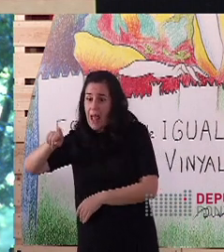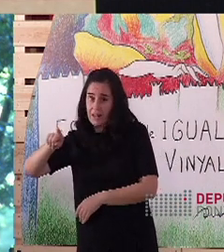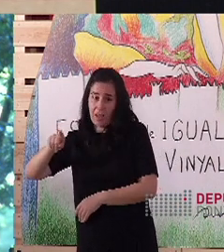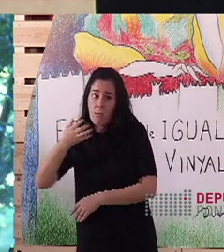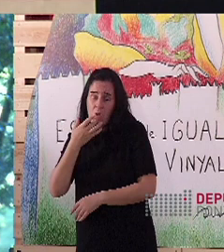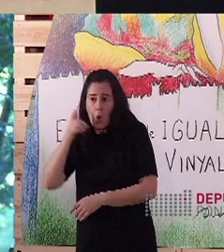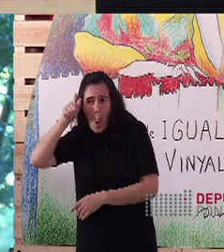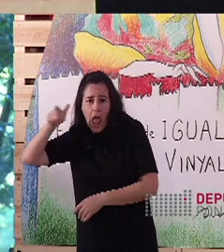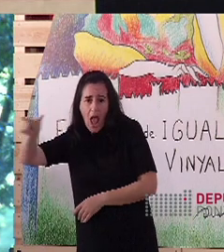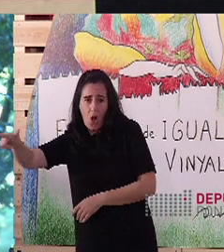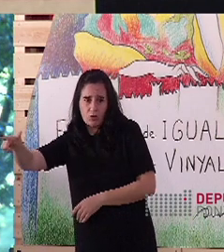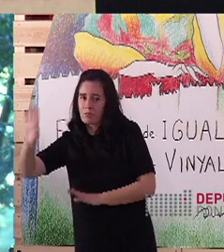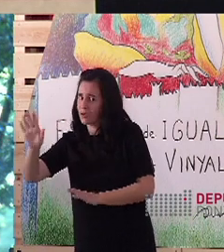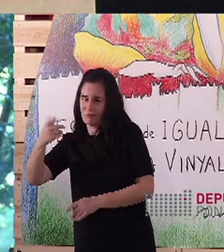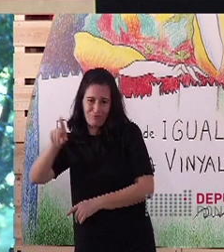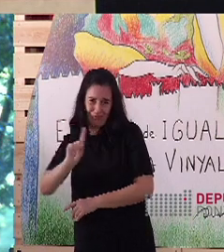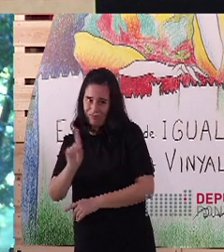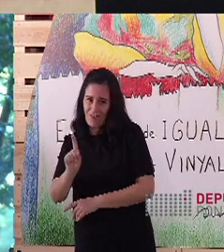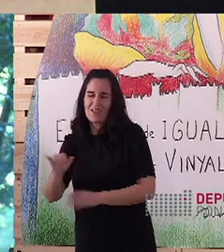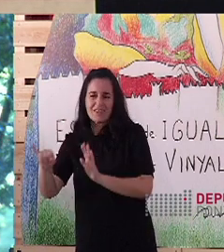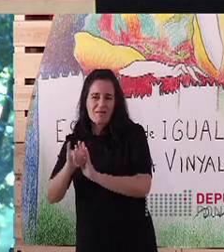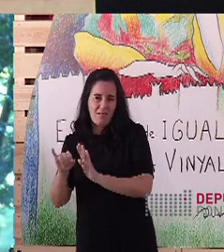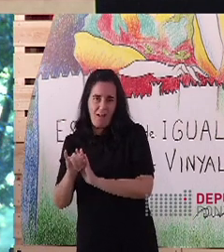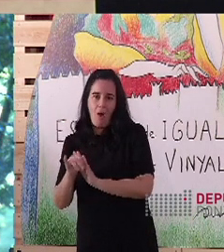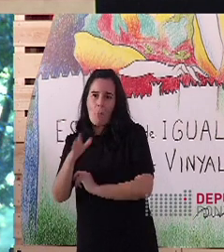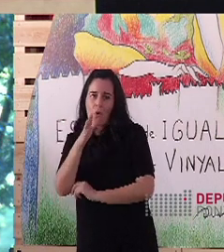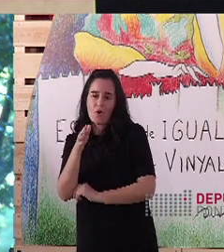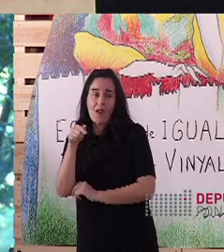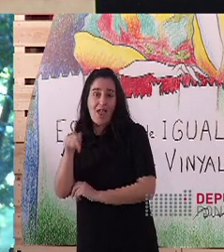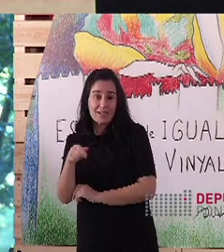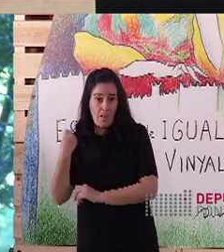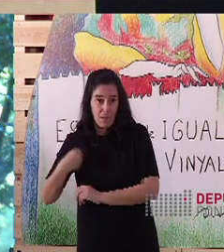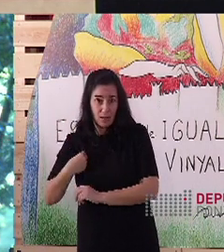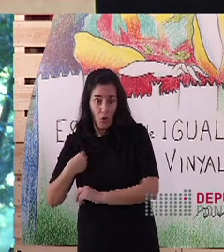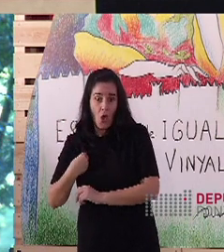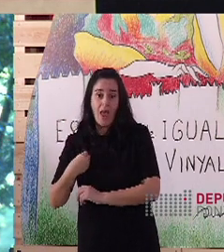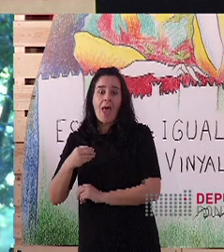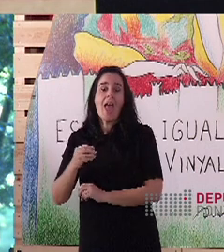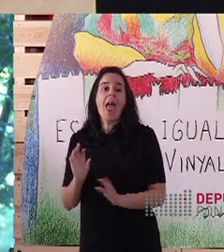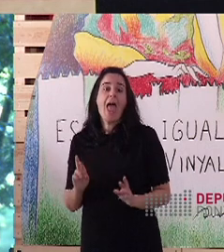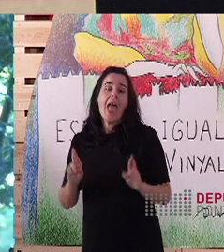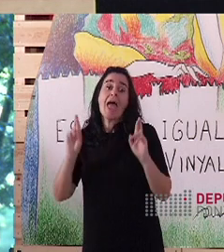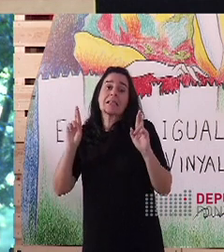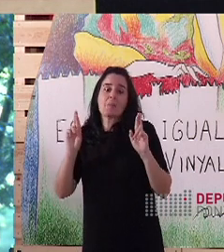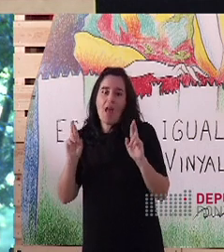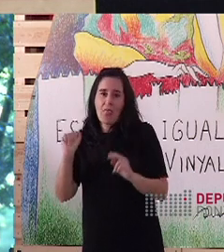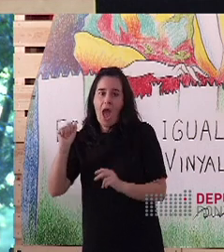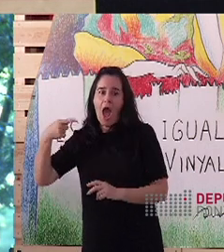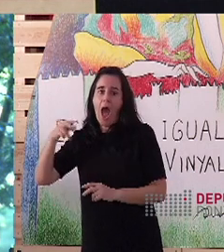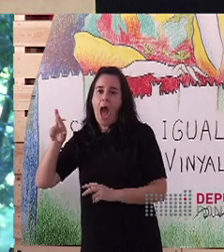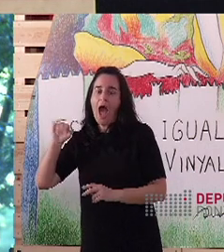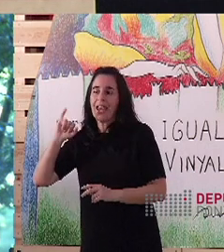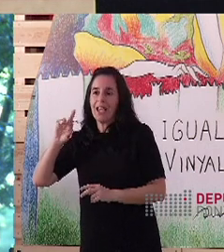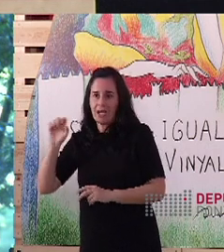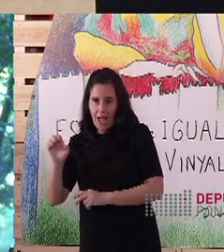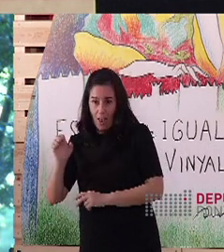país, este fue el proyecto que tuvo Esperanza Aguirre para Madrid. Este fue el